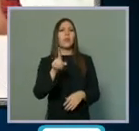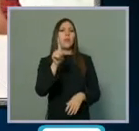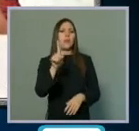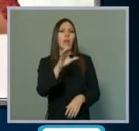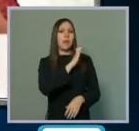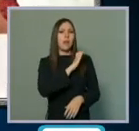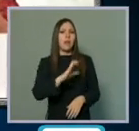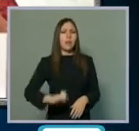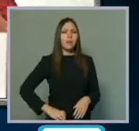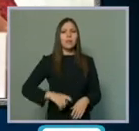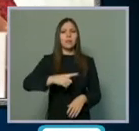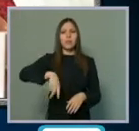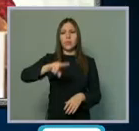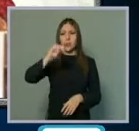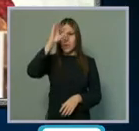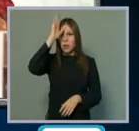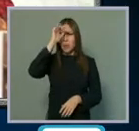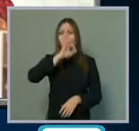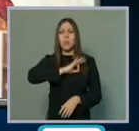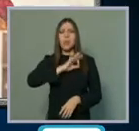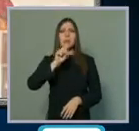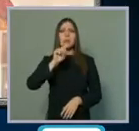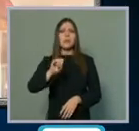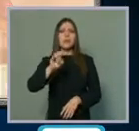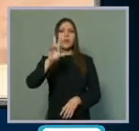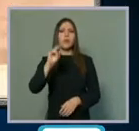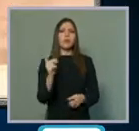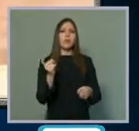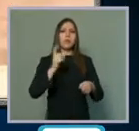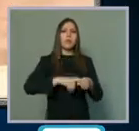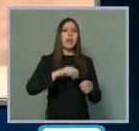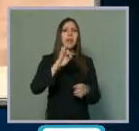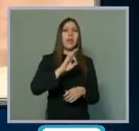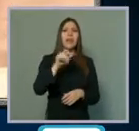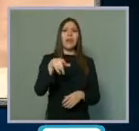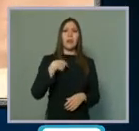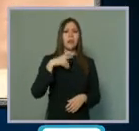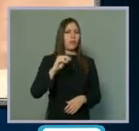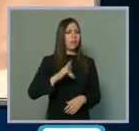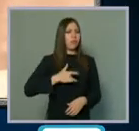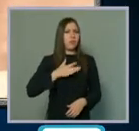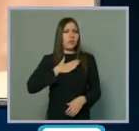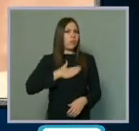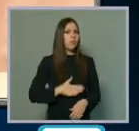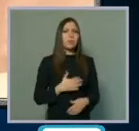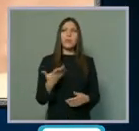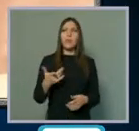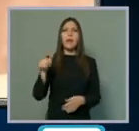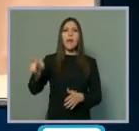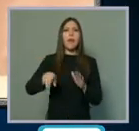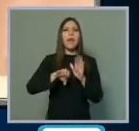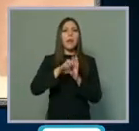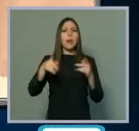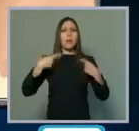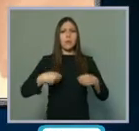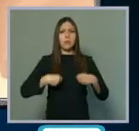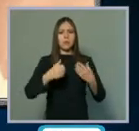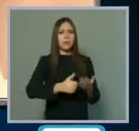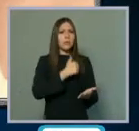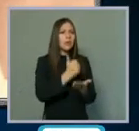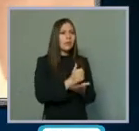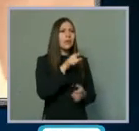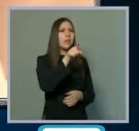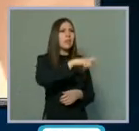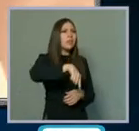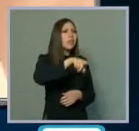considere que puede ser registrado y no fue registrado. Conozco cualquier inconformidad de un ciudadano que diga, oye, no me parece que está